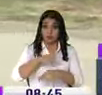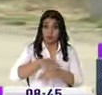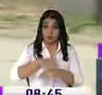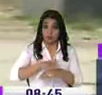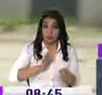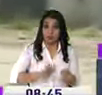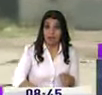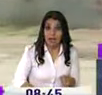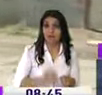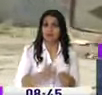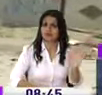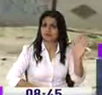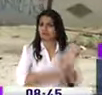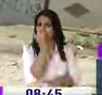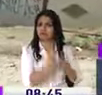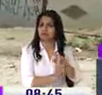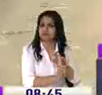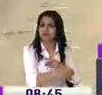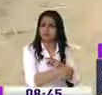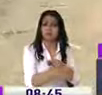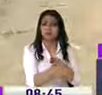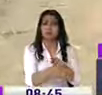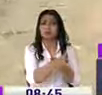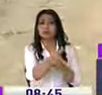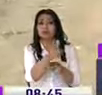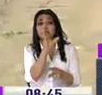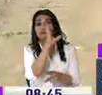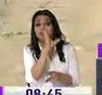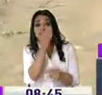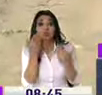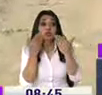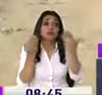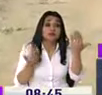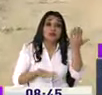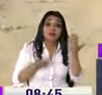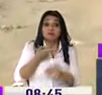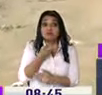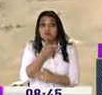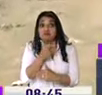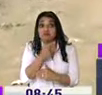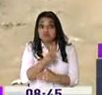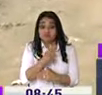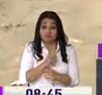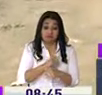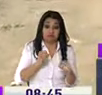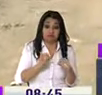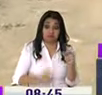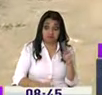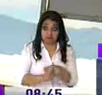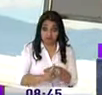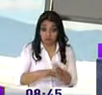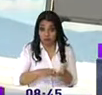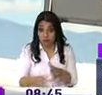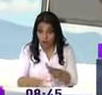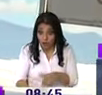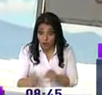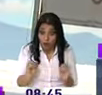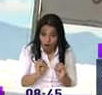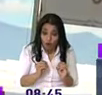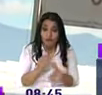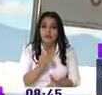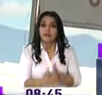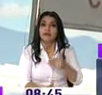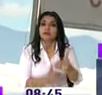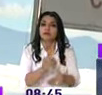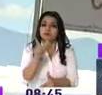se perdió en la oscuridad de la noche. No saben si por el estado en el que estaba se dio cuenta de la gravedad del accidente, o más tarde alguien le